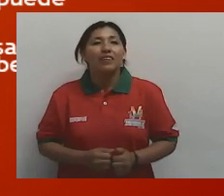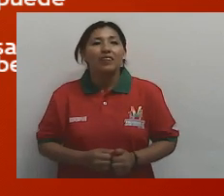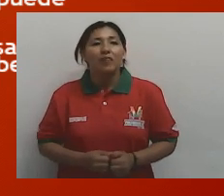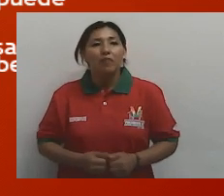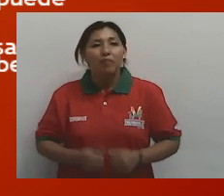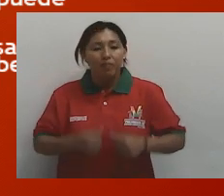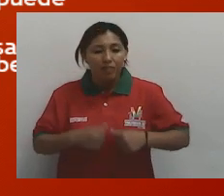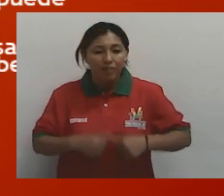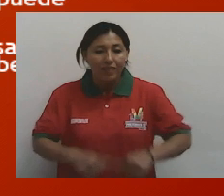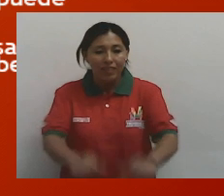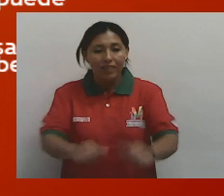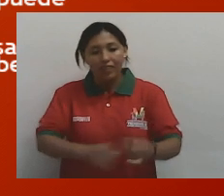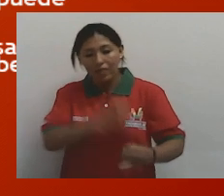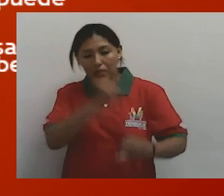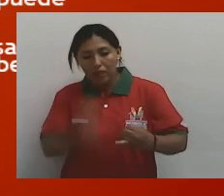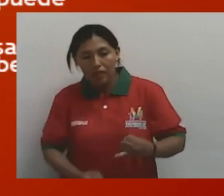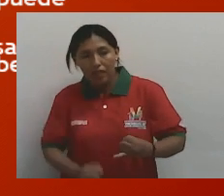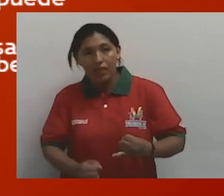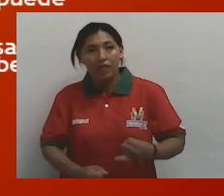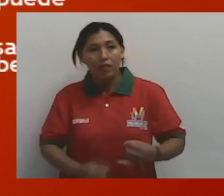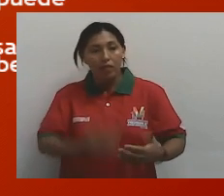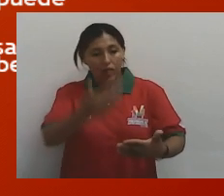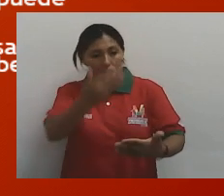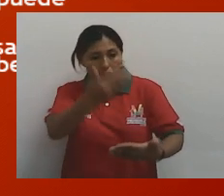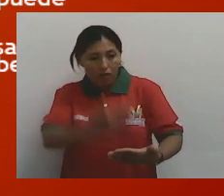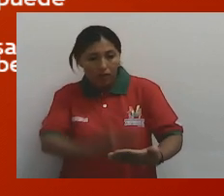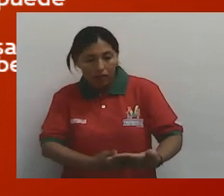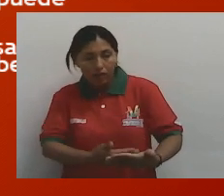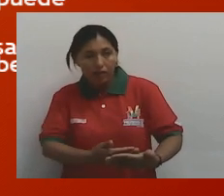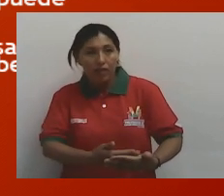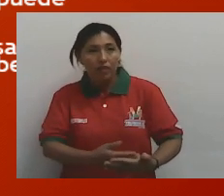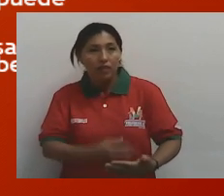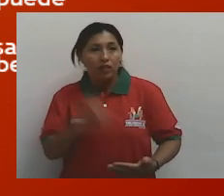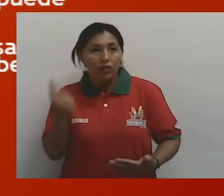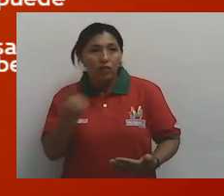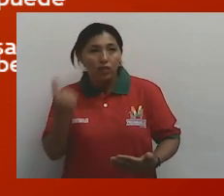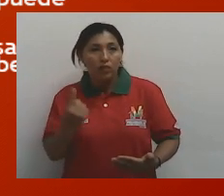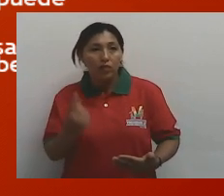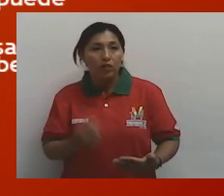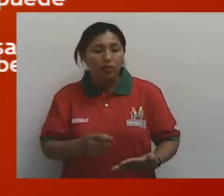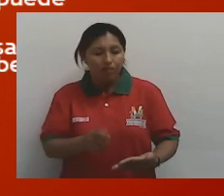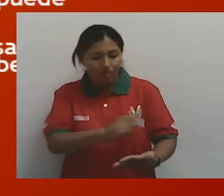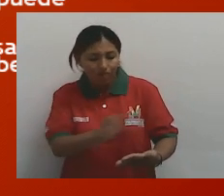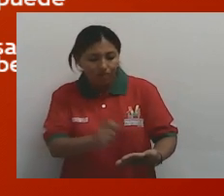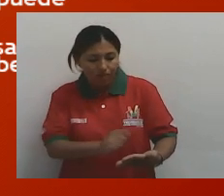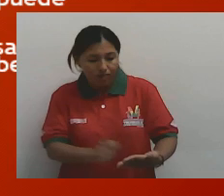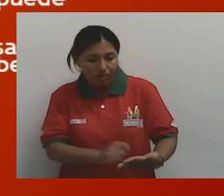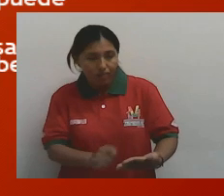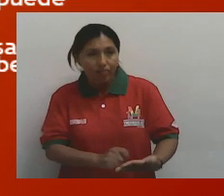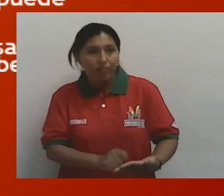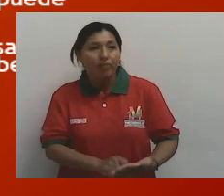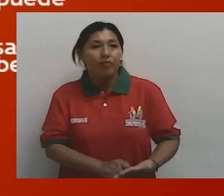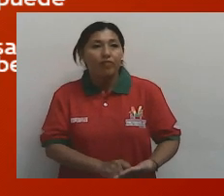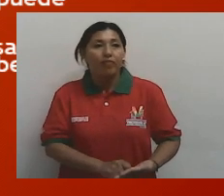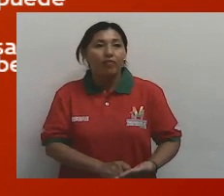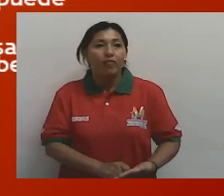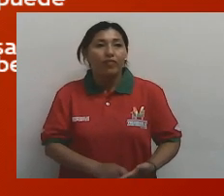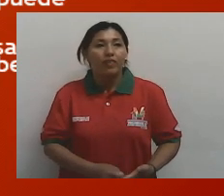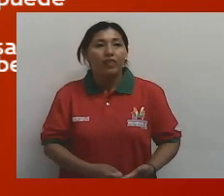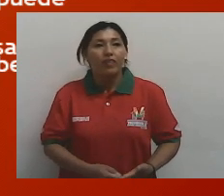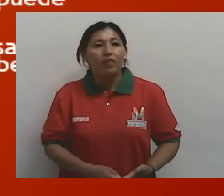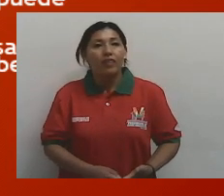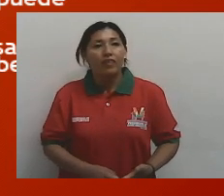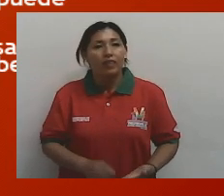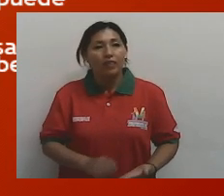que concluir en partido, pero en la planilla solamente se hace el llenado como corresponde hasta donde está y se pone un